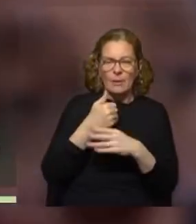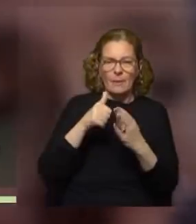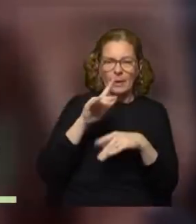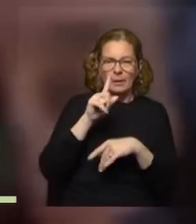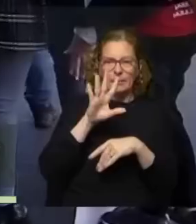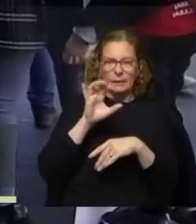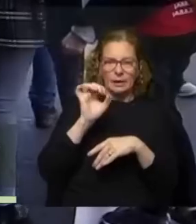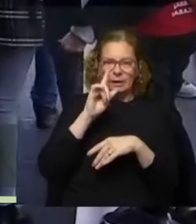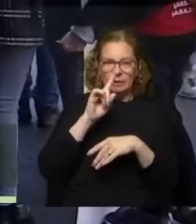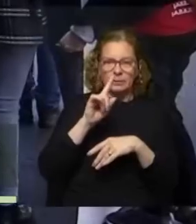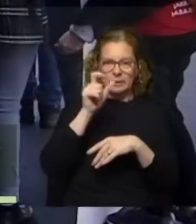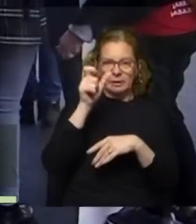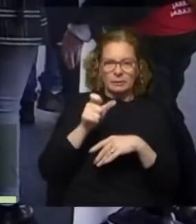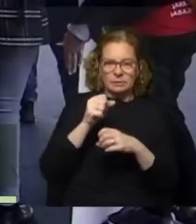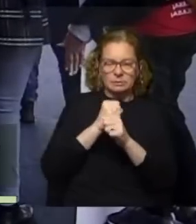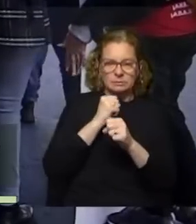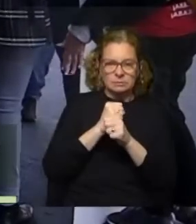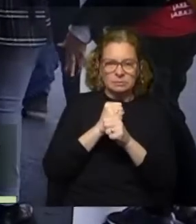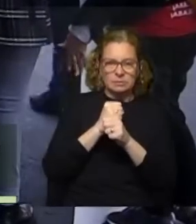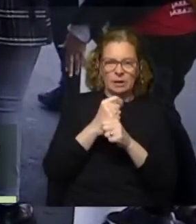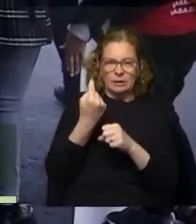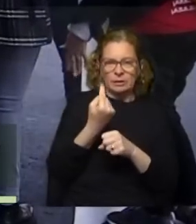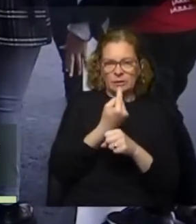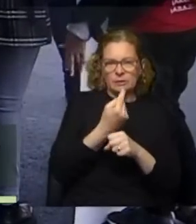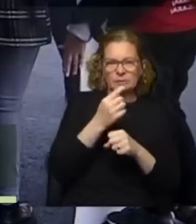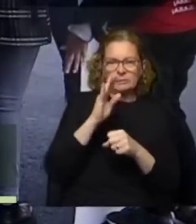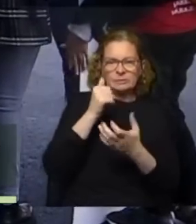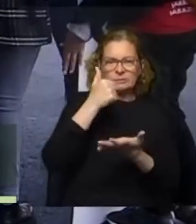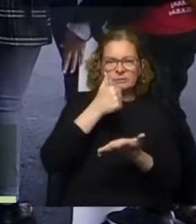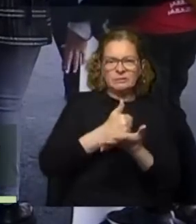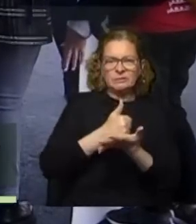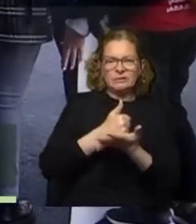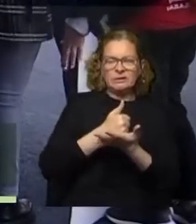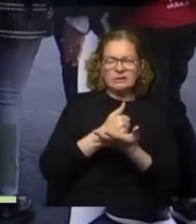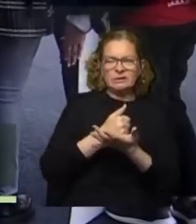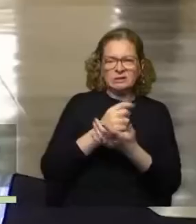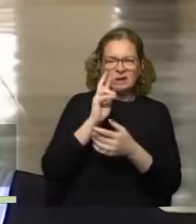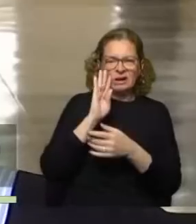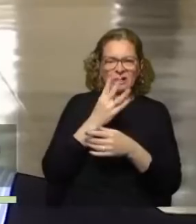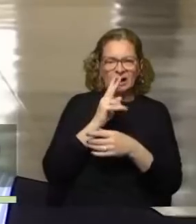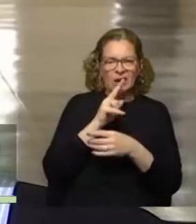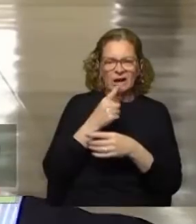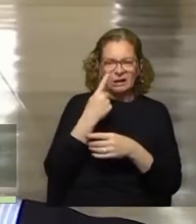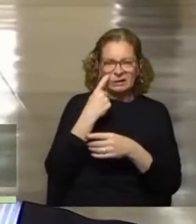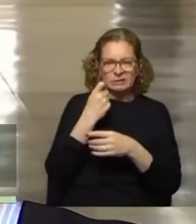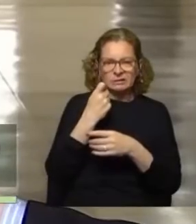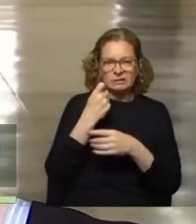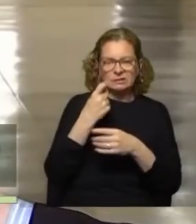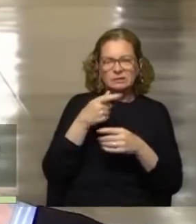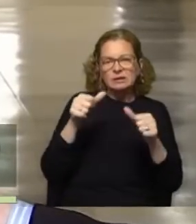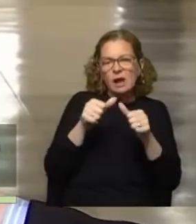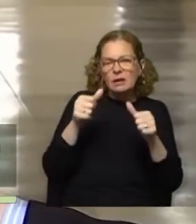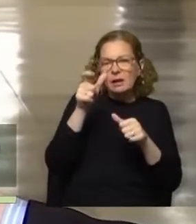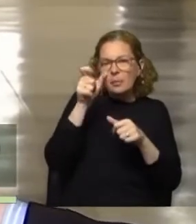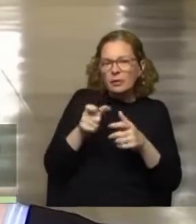1500 funcionarios que cada uno se sienta representado en esa ocupación que que nosotros identificamos qué es lo que hacen